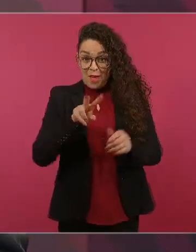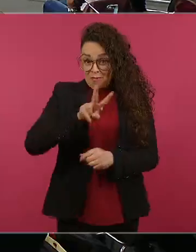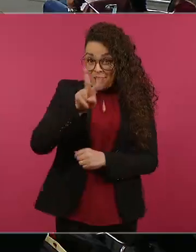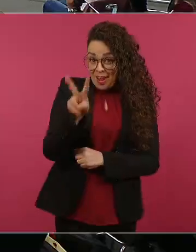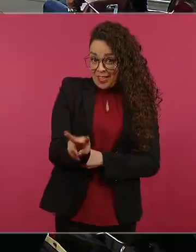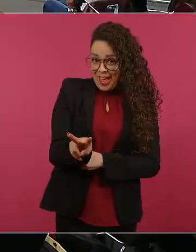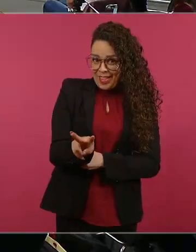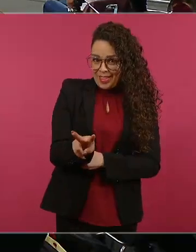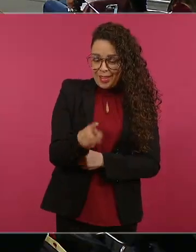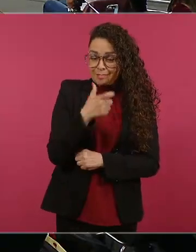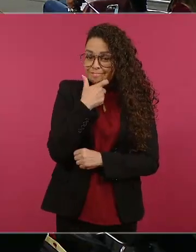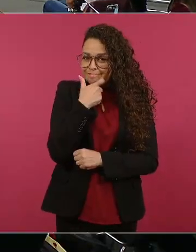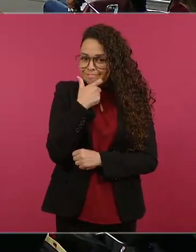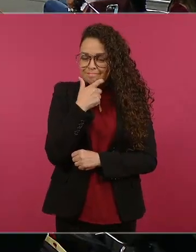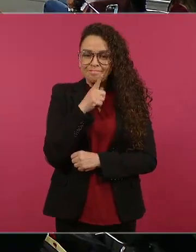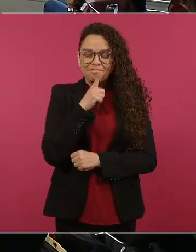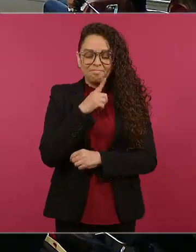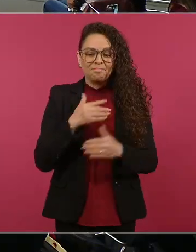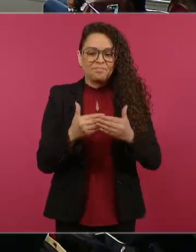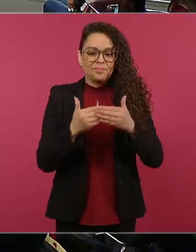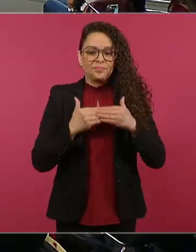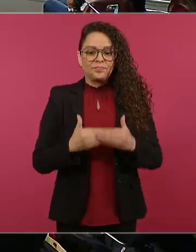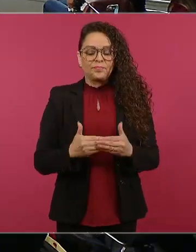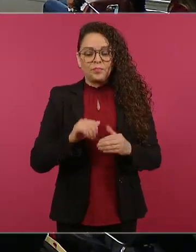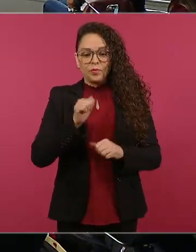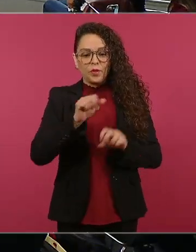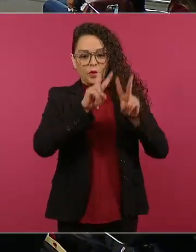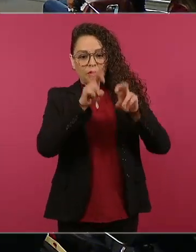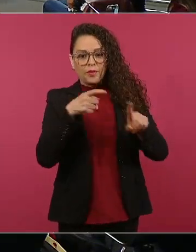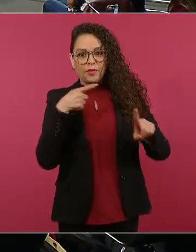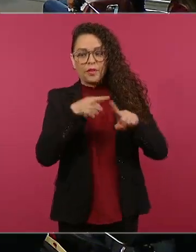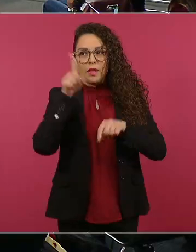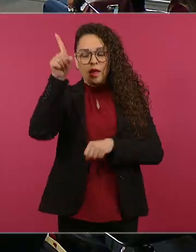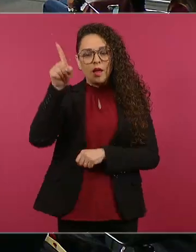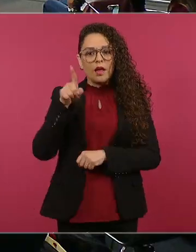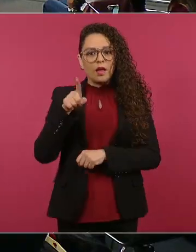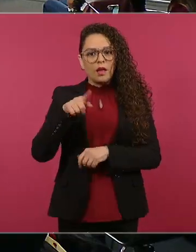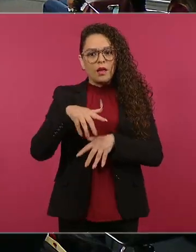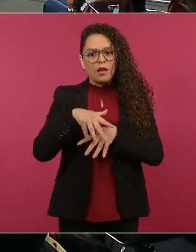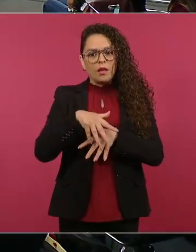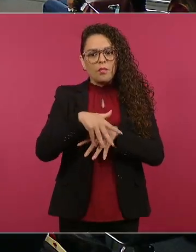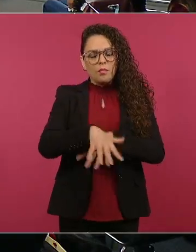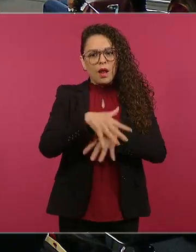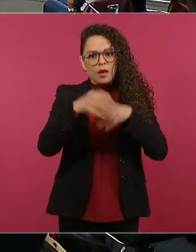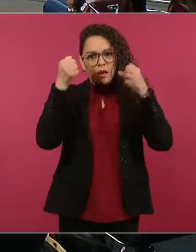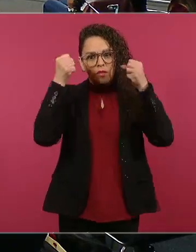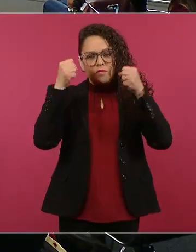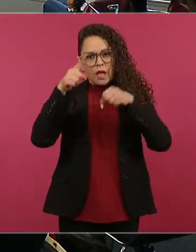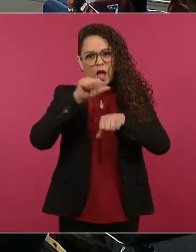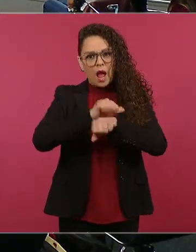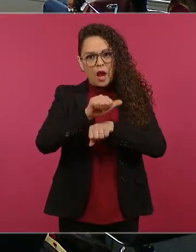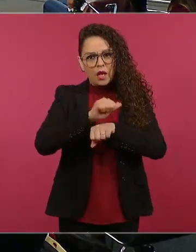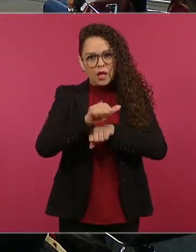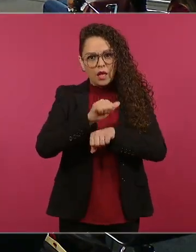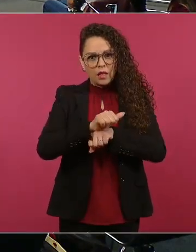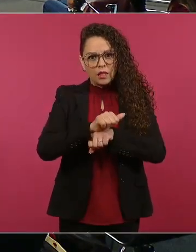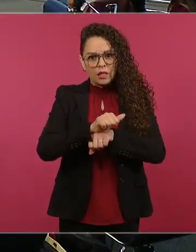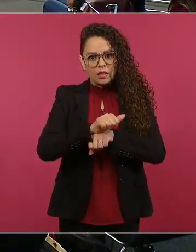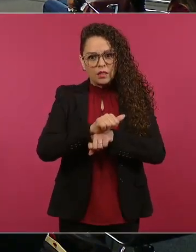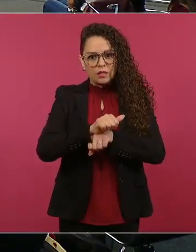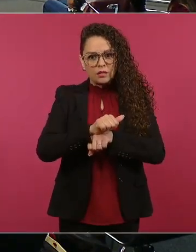Presidente, como segundo tema, en Argentina se registraron manifestaciones nunca antes vistas o no vistas en los tiempos